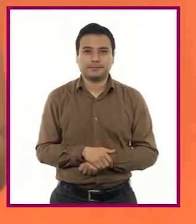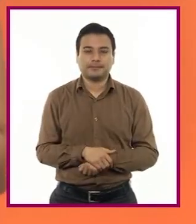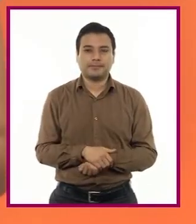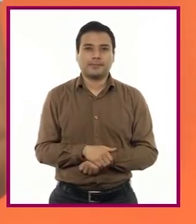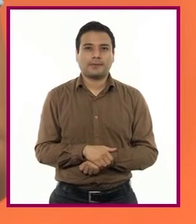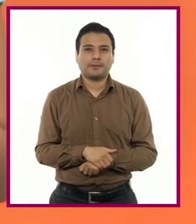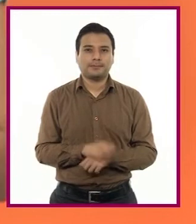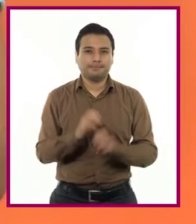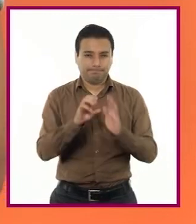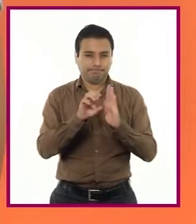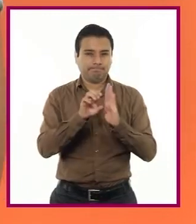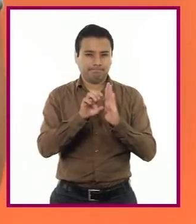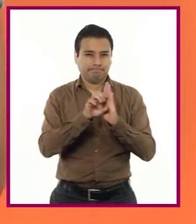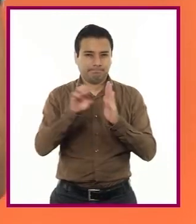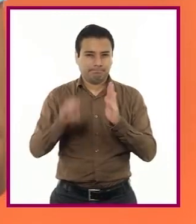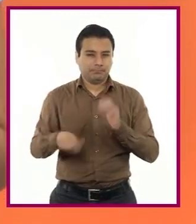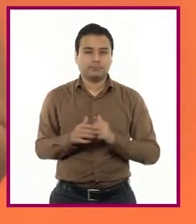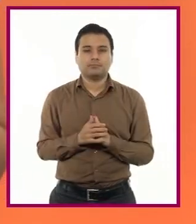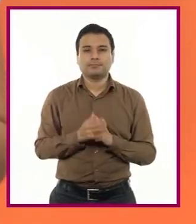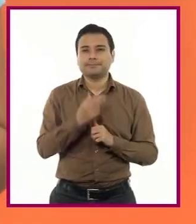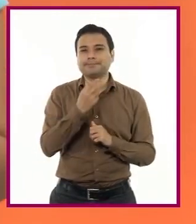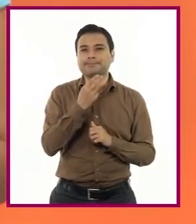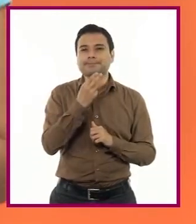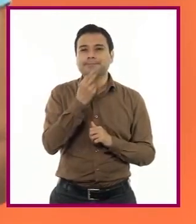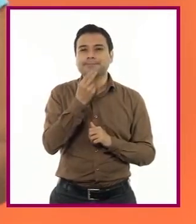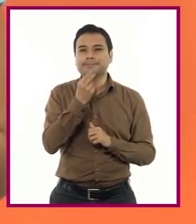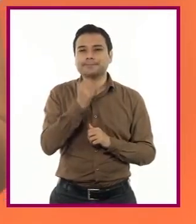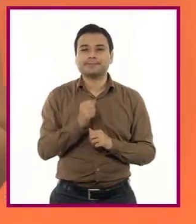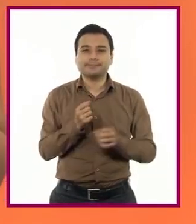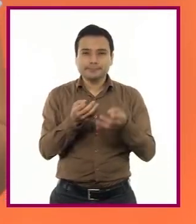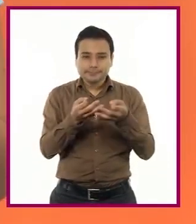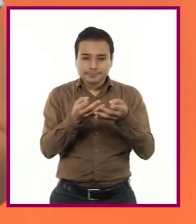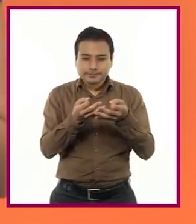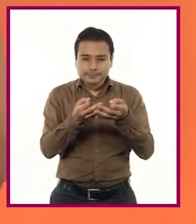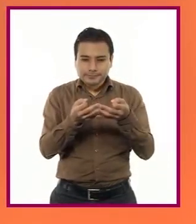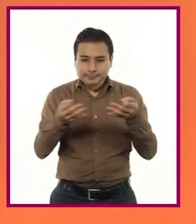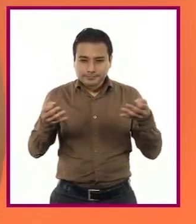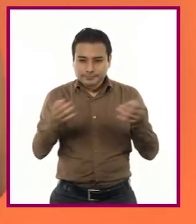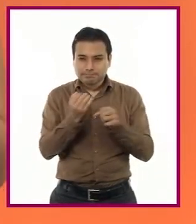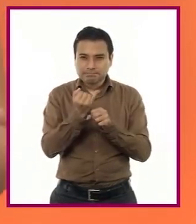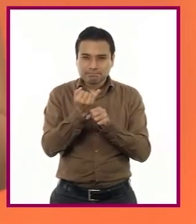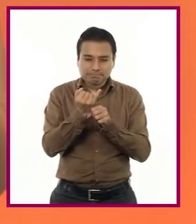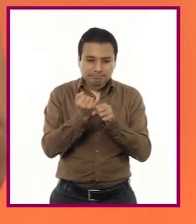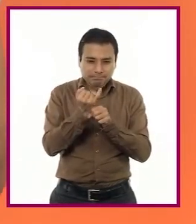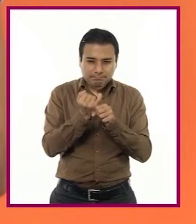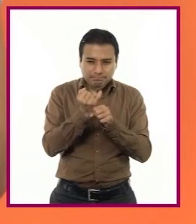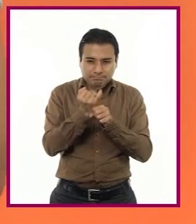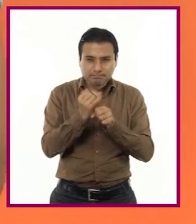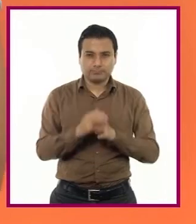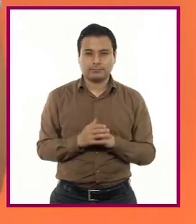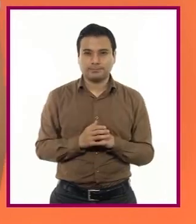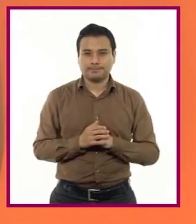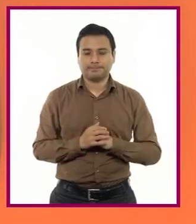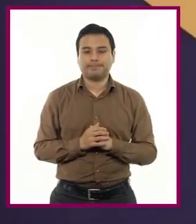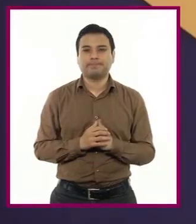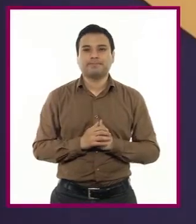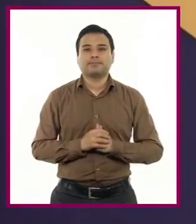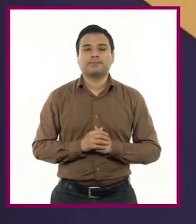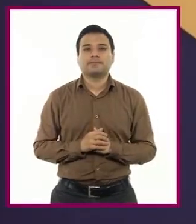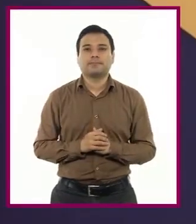Como ejemplo, un topógrafo que necesita medir distancias que bajo ciertas circunstancias son